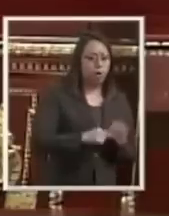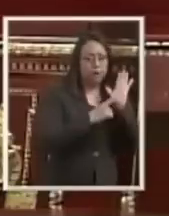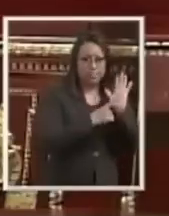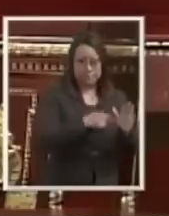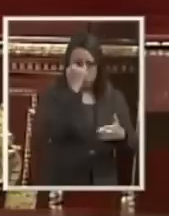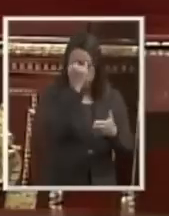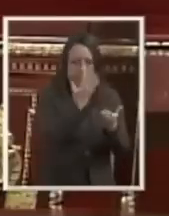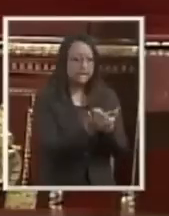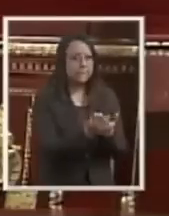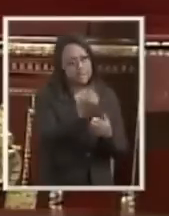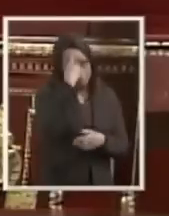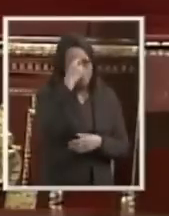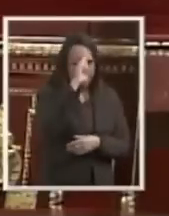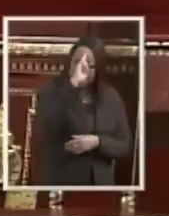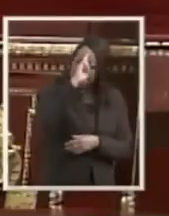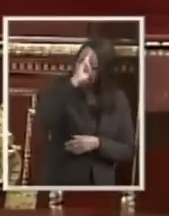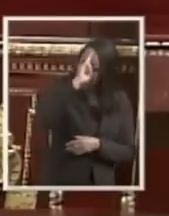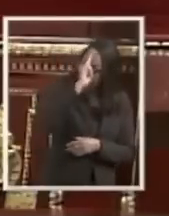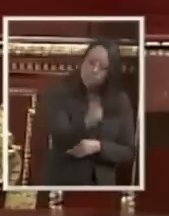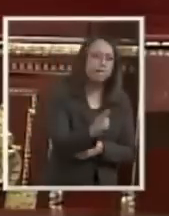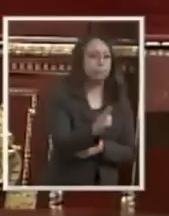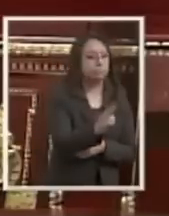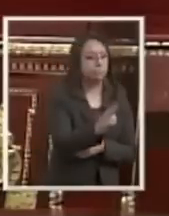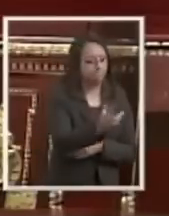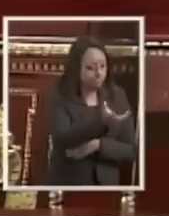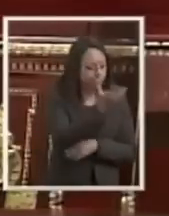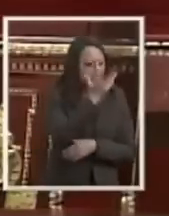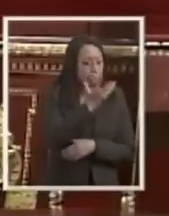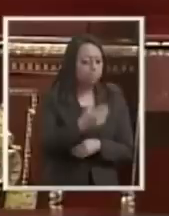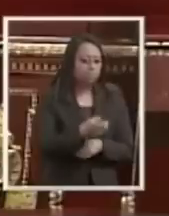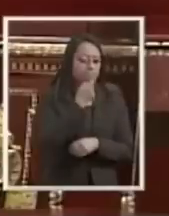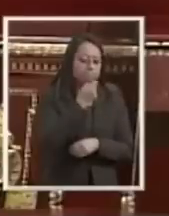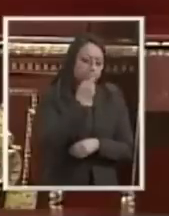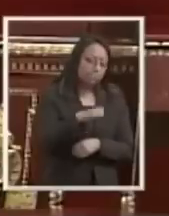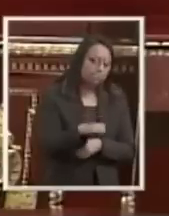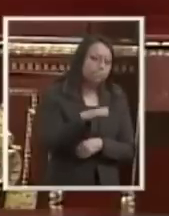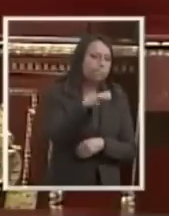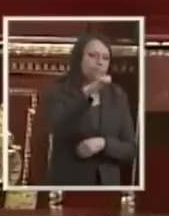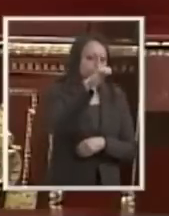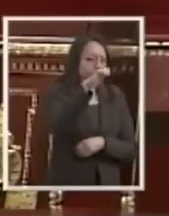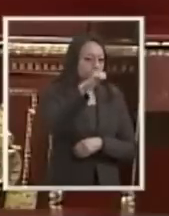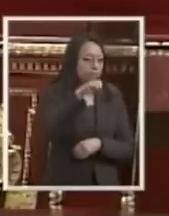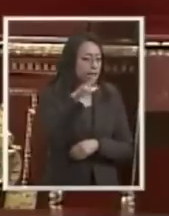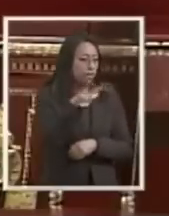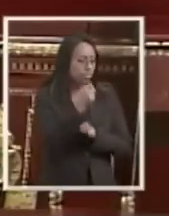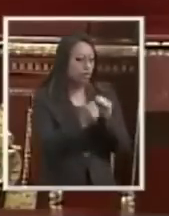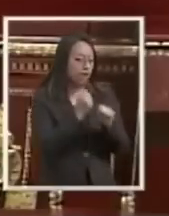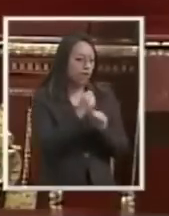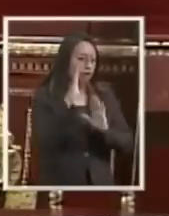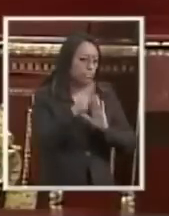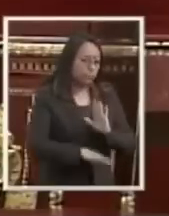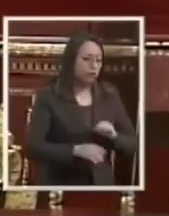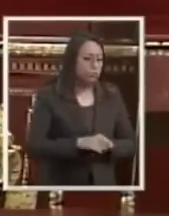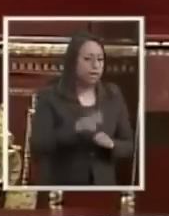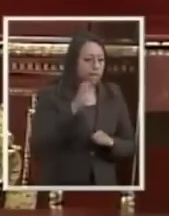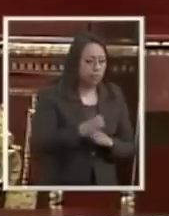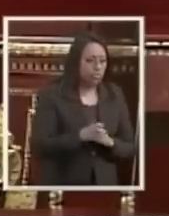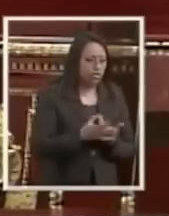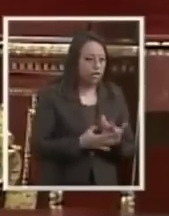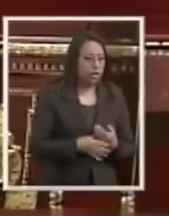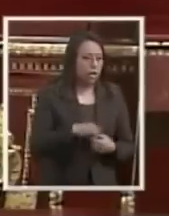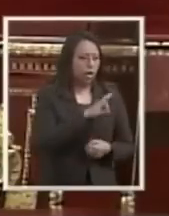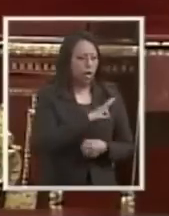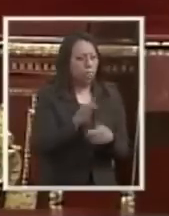ley para prohibir tajantemente que menores de edad se sometan a tratamientos de cambio de sexo